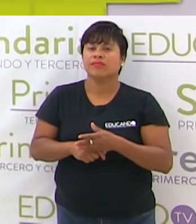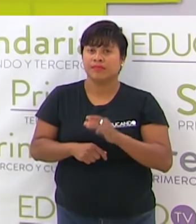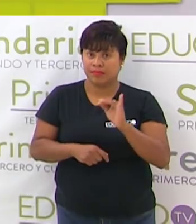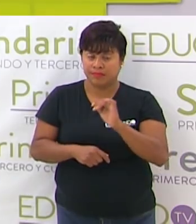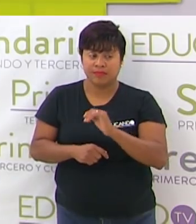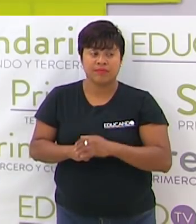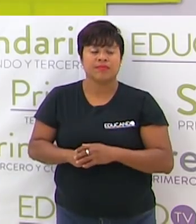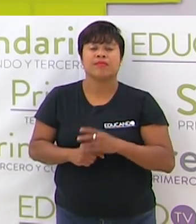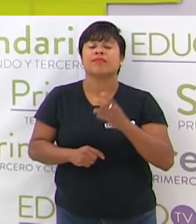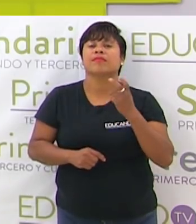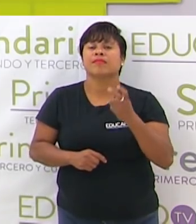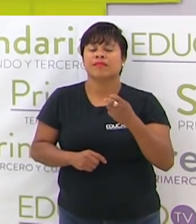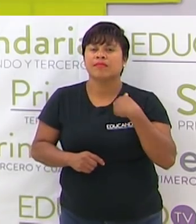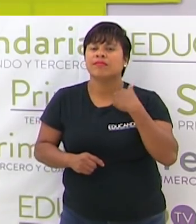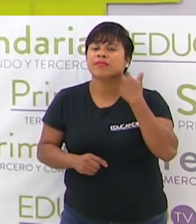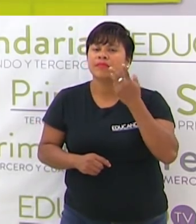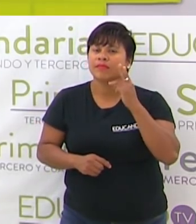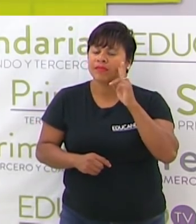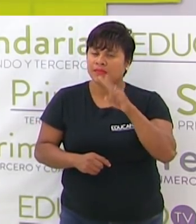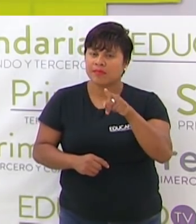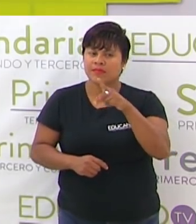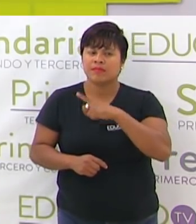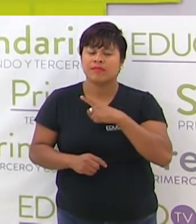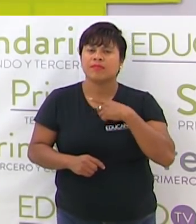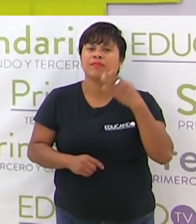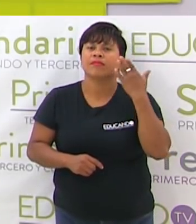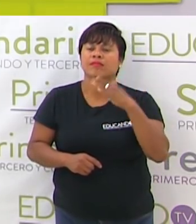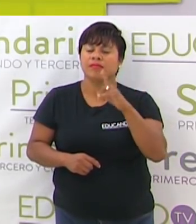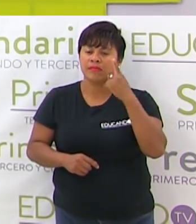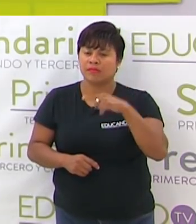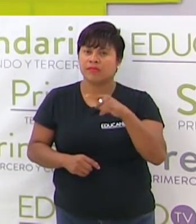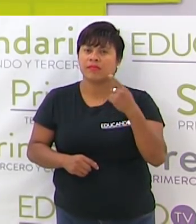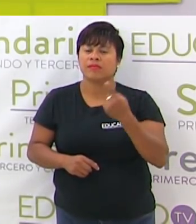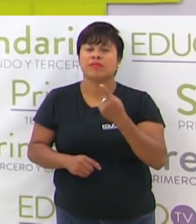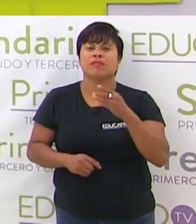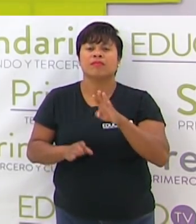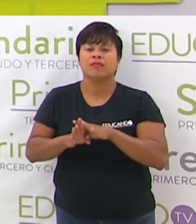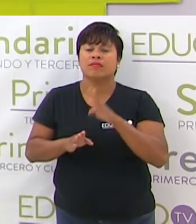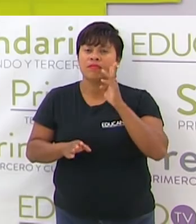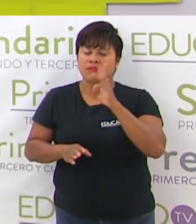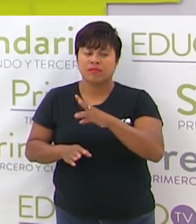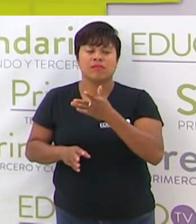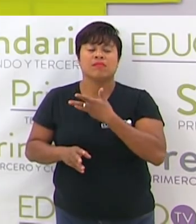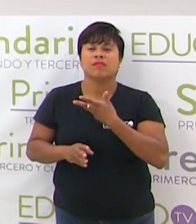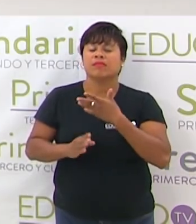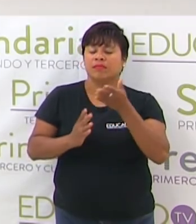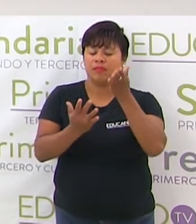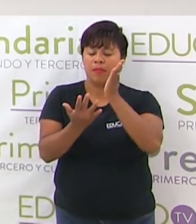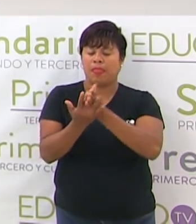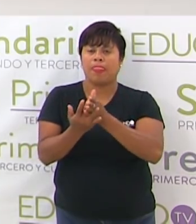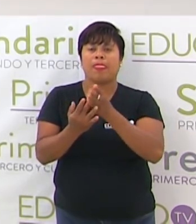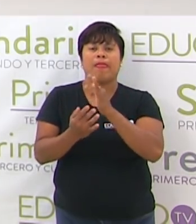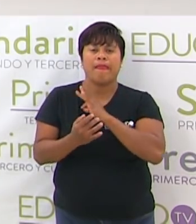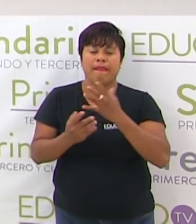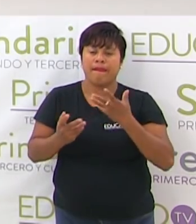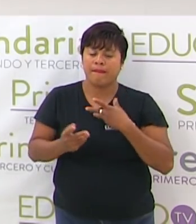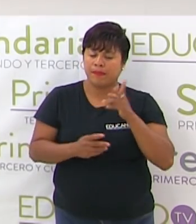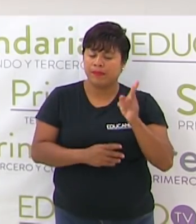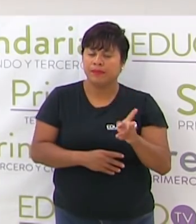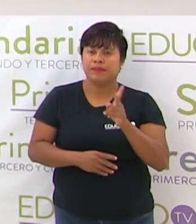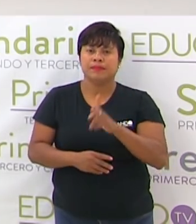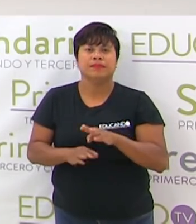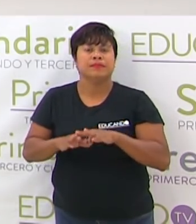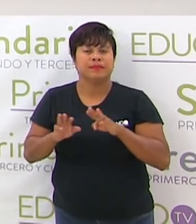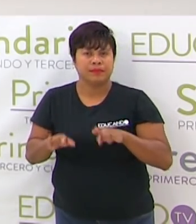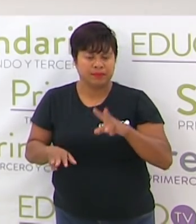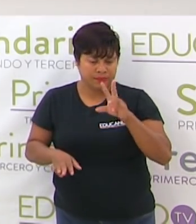¿sí? Y eso quería que tú lo supieras para que no te vayas con la finta de que dividiéndola a la mitad exactamente va a tener la mitad